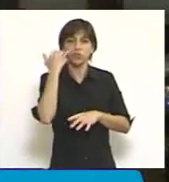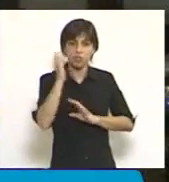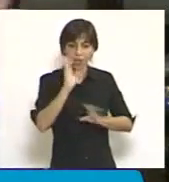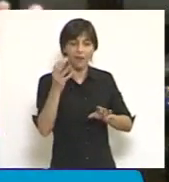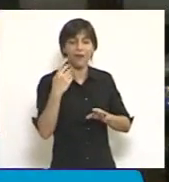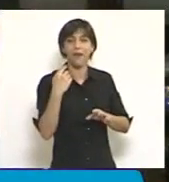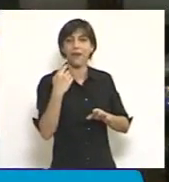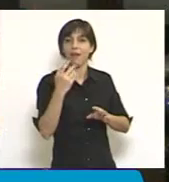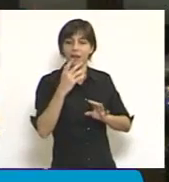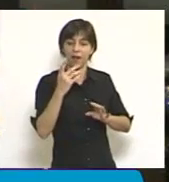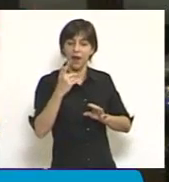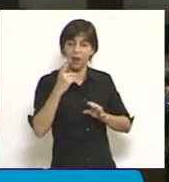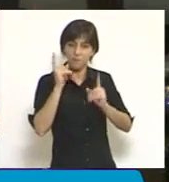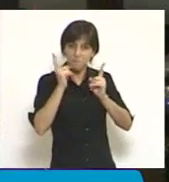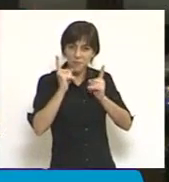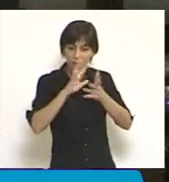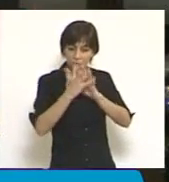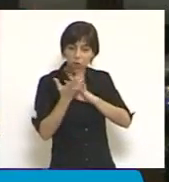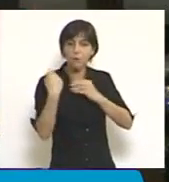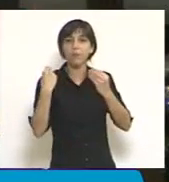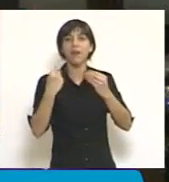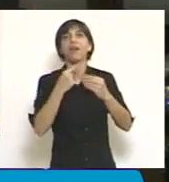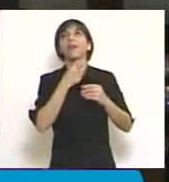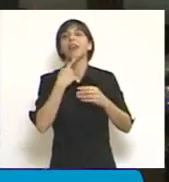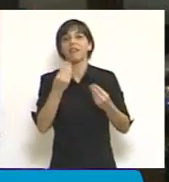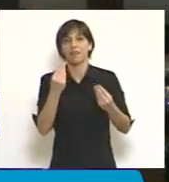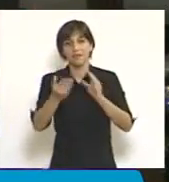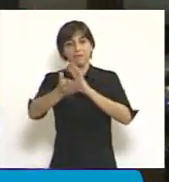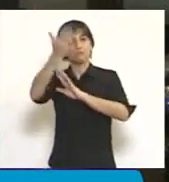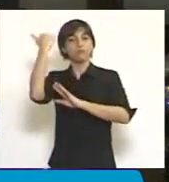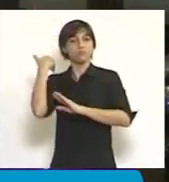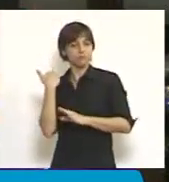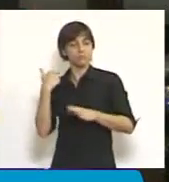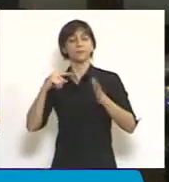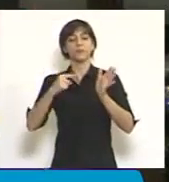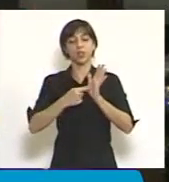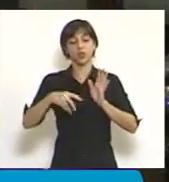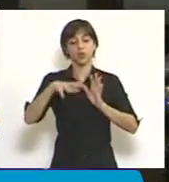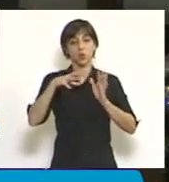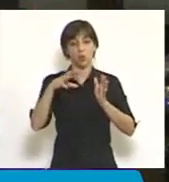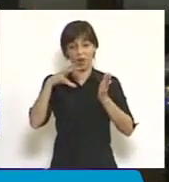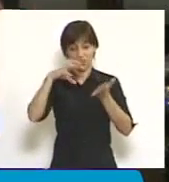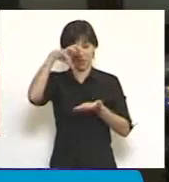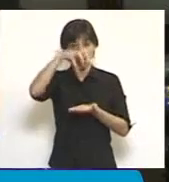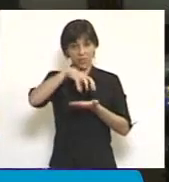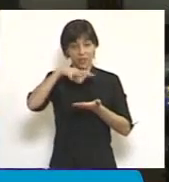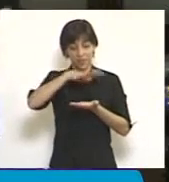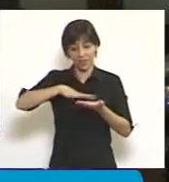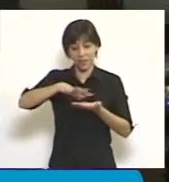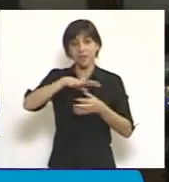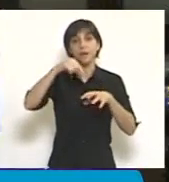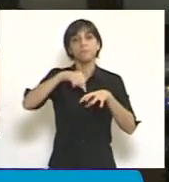lo combina con la ley 25.488 y con las propias normas de la ciudad,